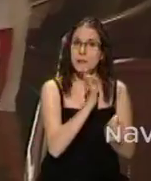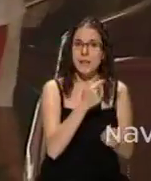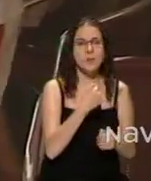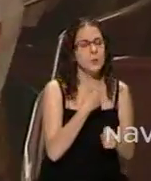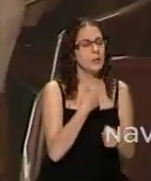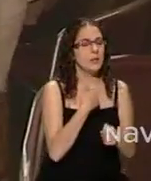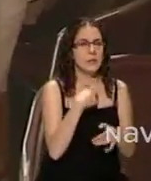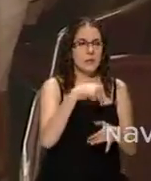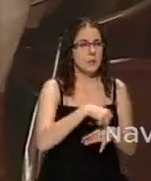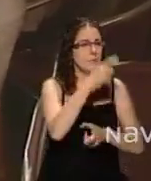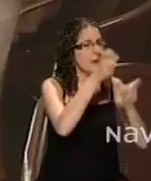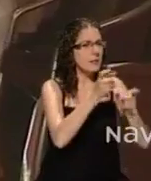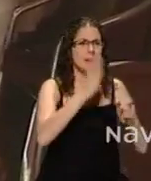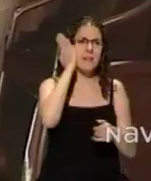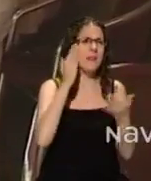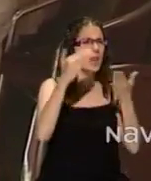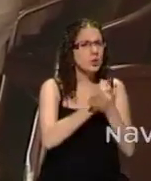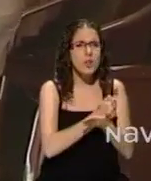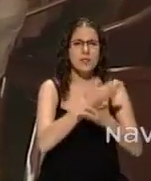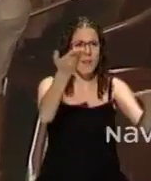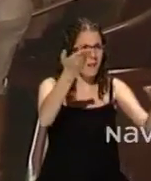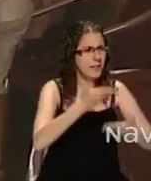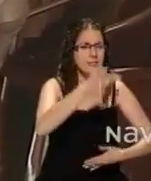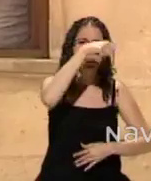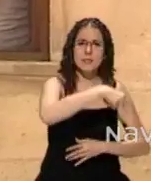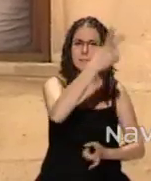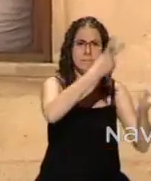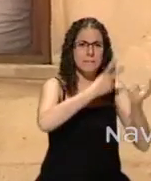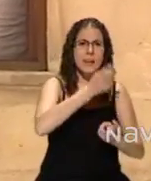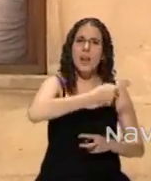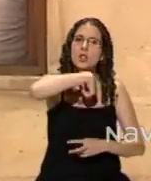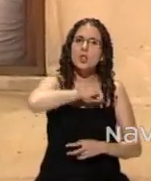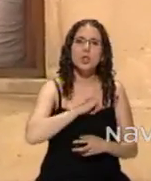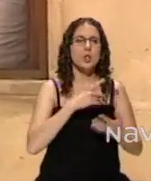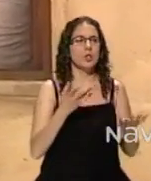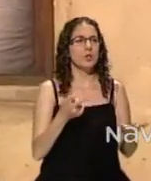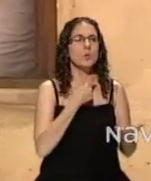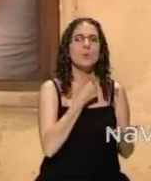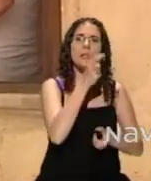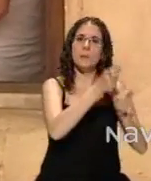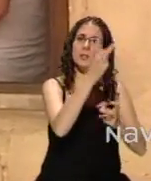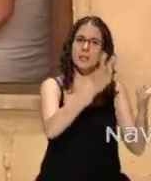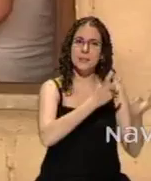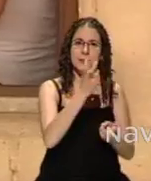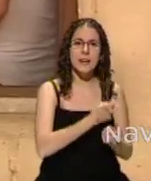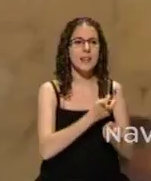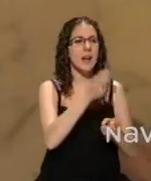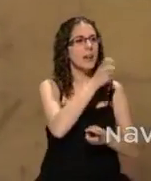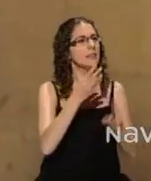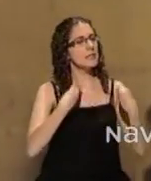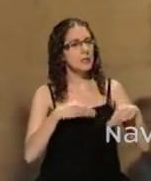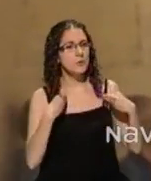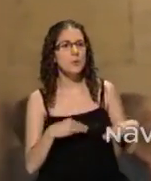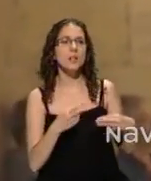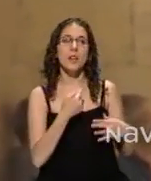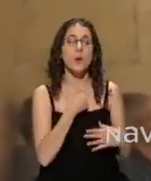aquí invito a todos los navarros. Viana es una ciudad hospitalaria, es una ciudad que la gente disfruta y desde aquí,